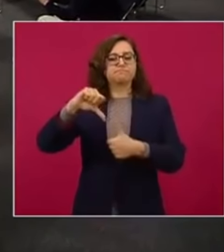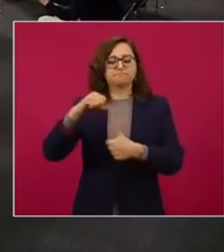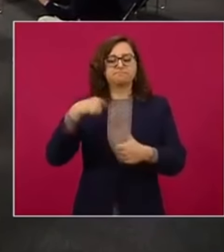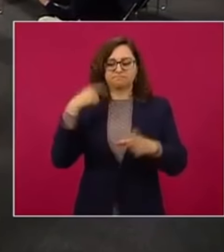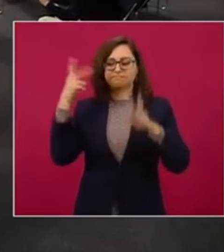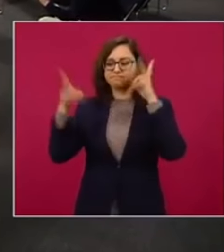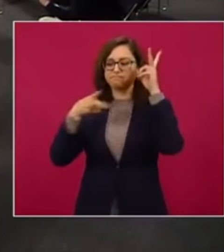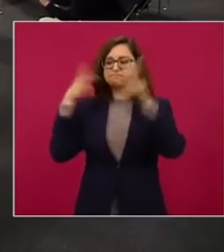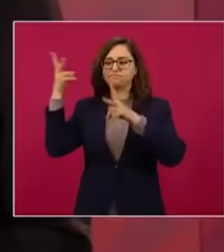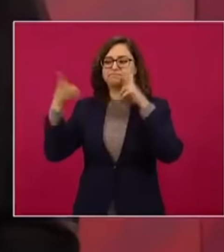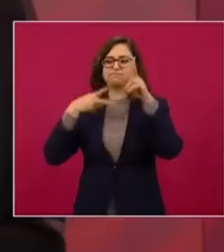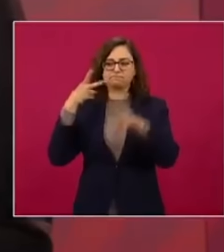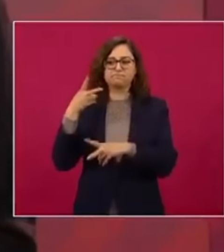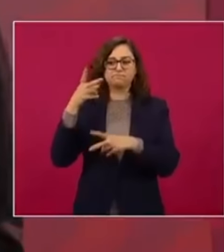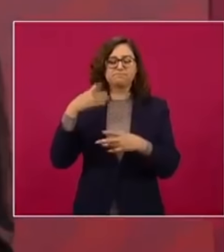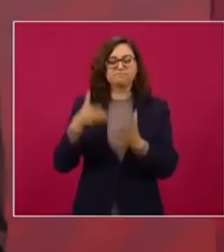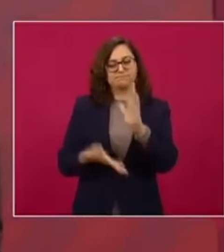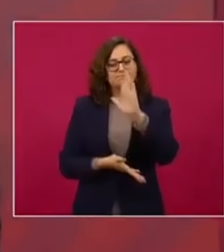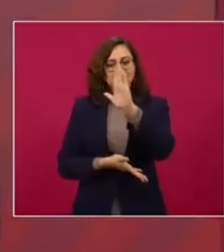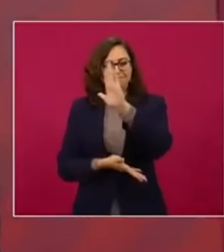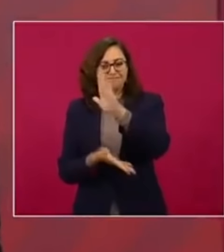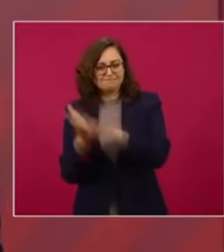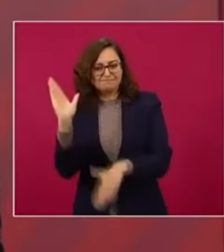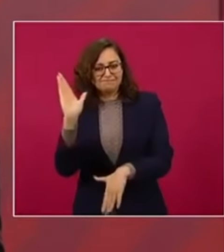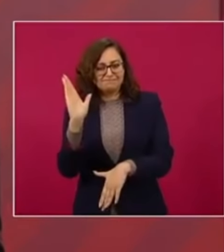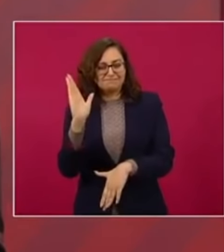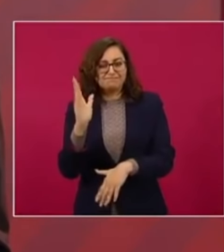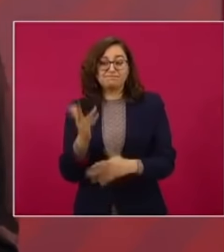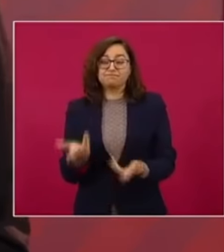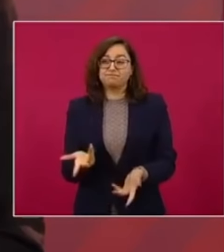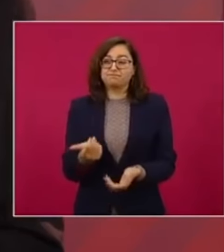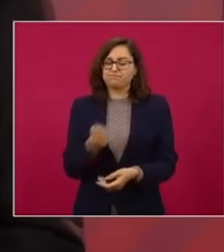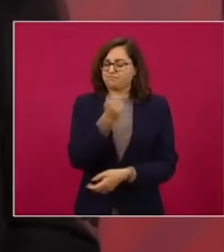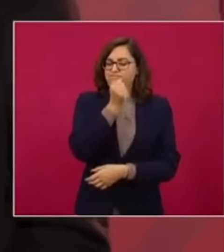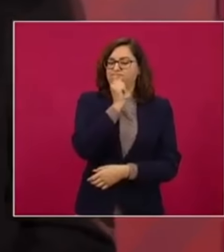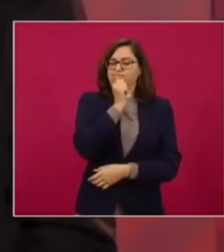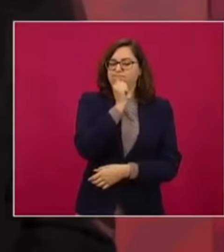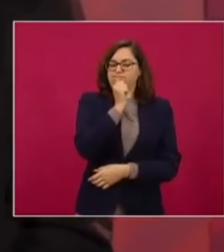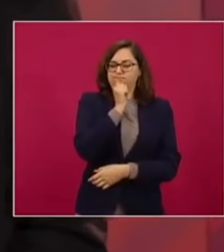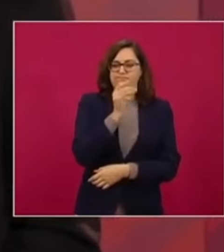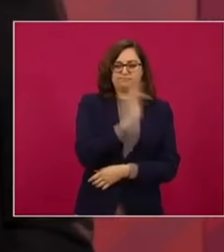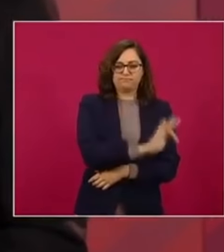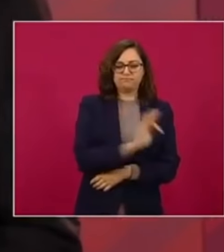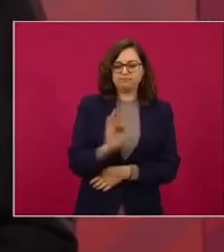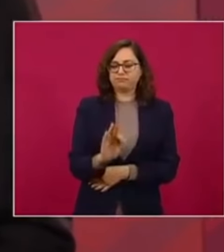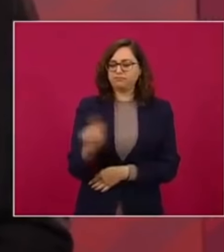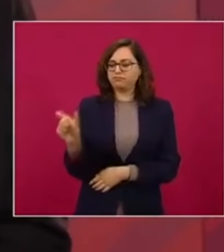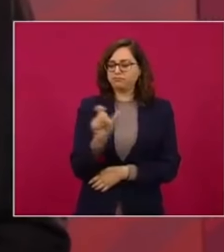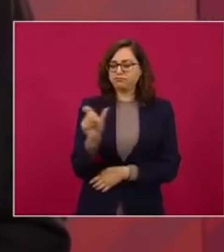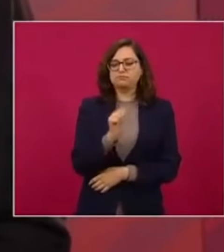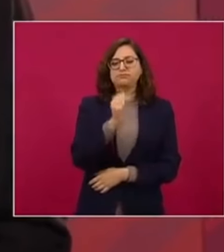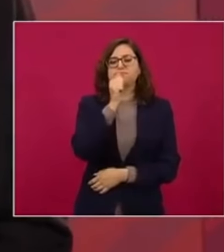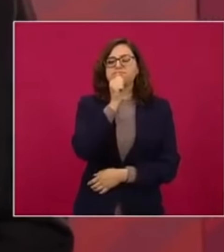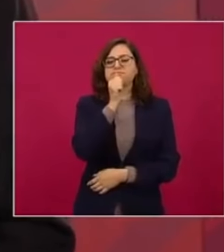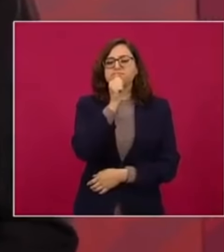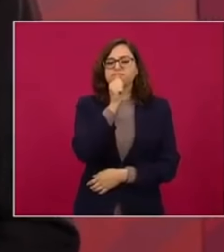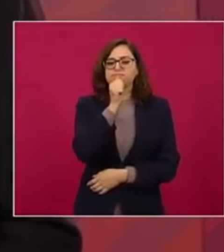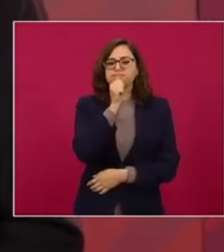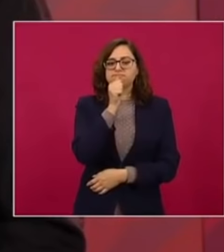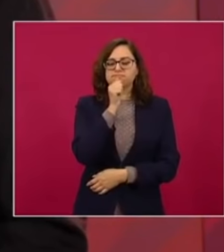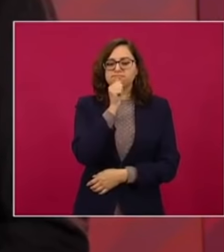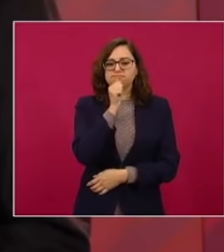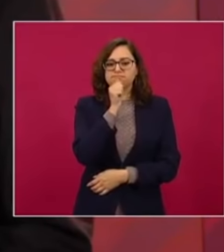Todavía no tengo el tiempo definido, pero